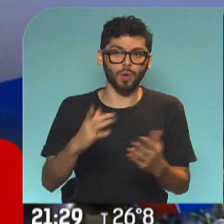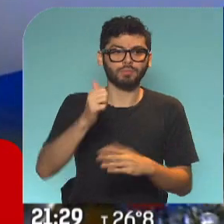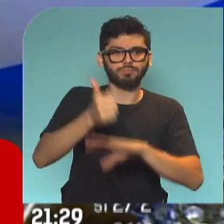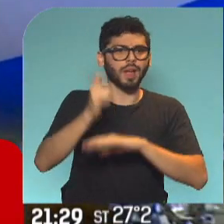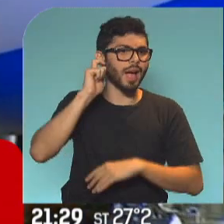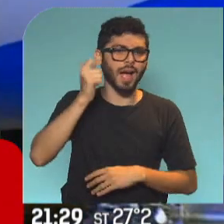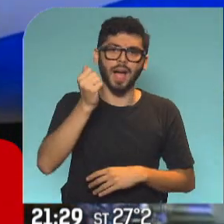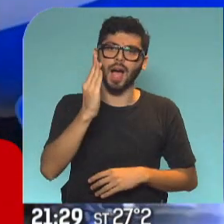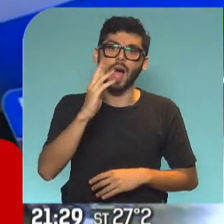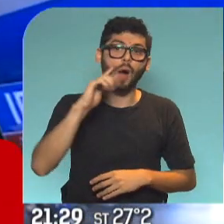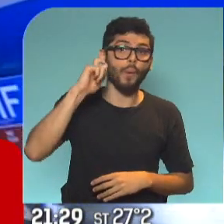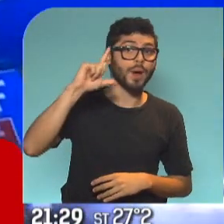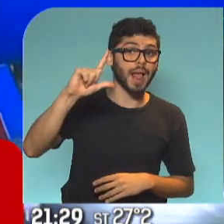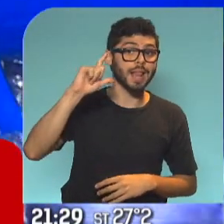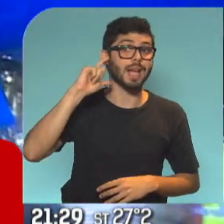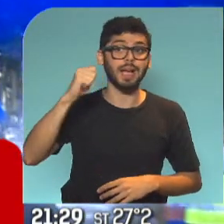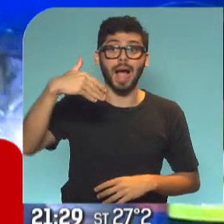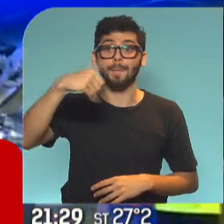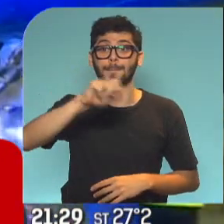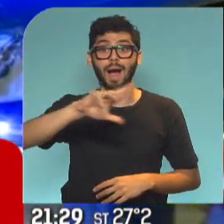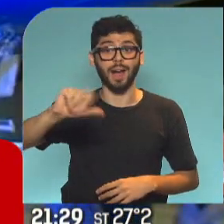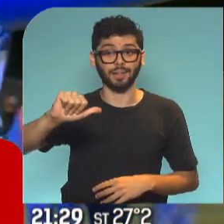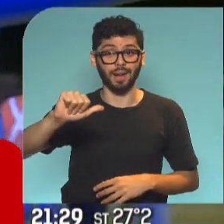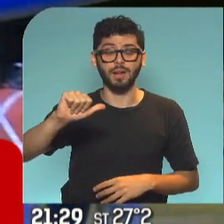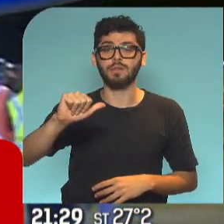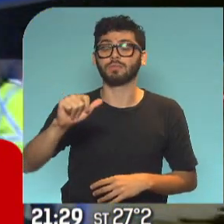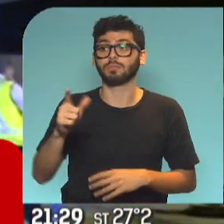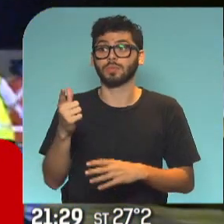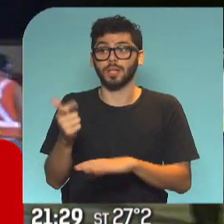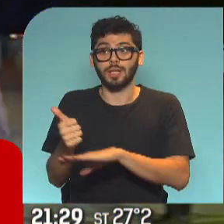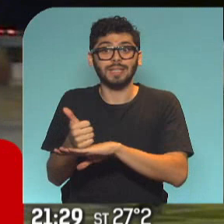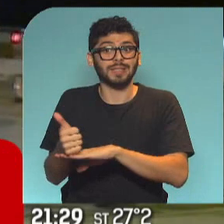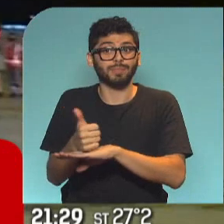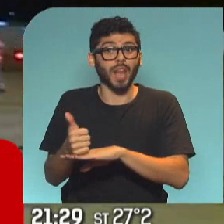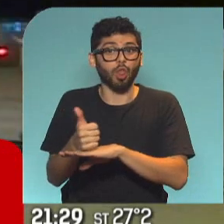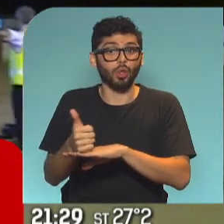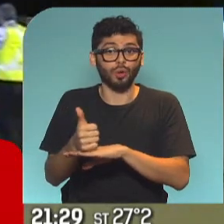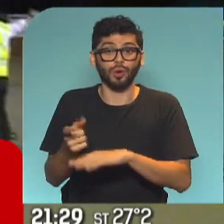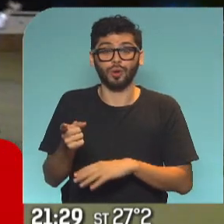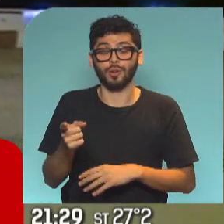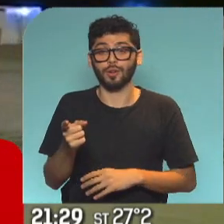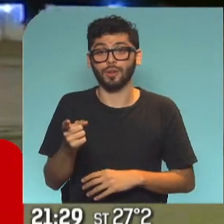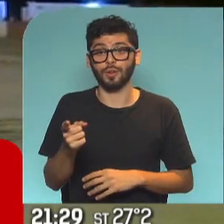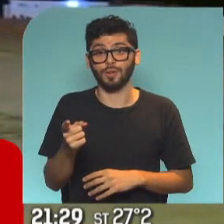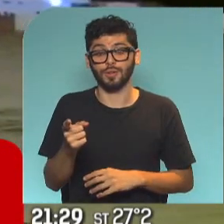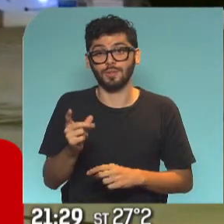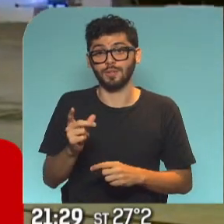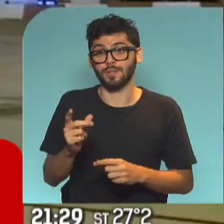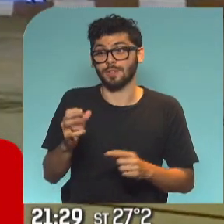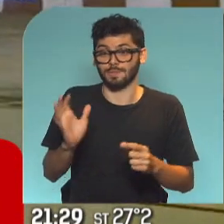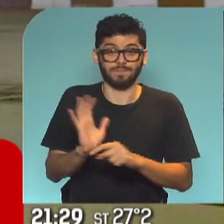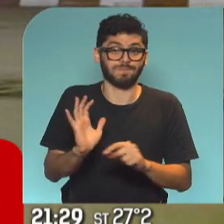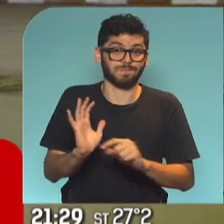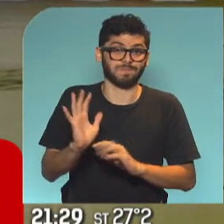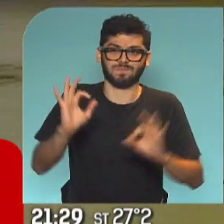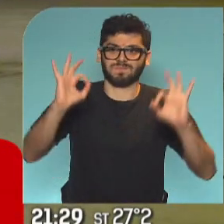tomando posición, esperando ya no solamente que termine de ser concreto